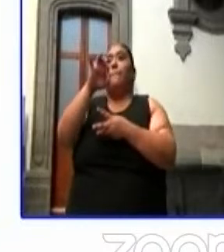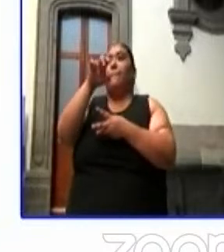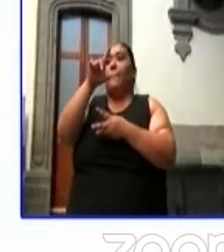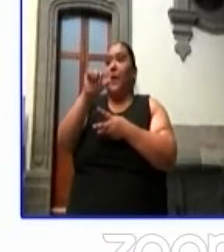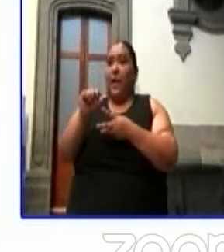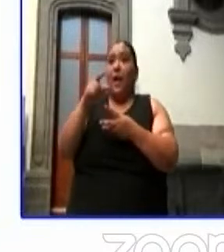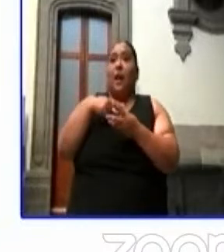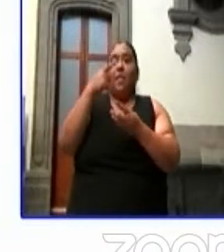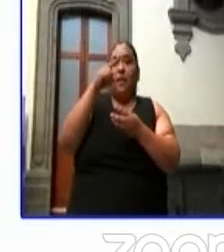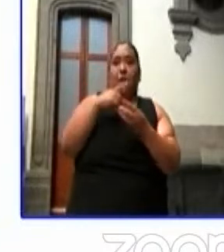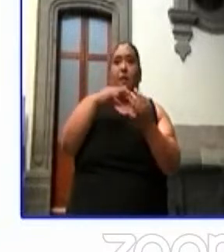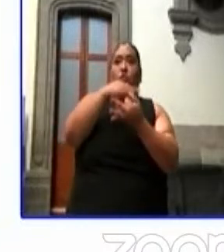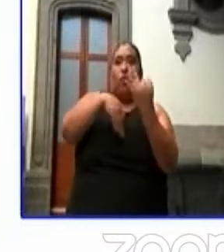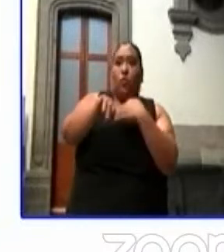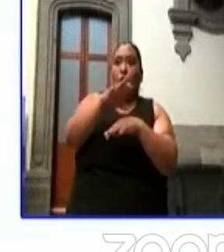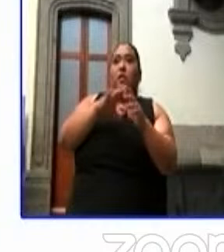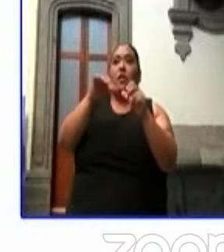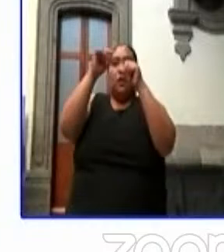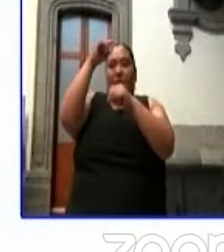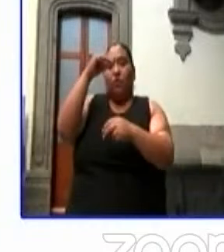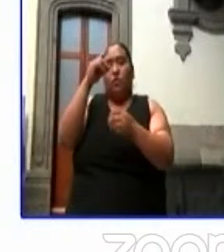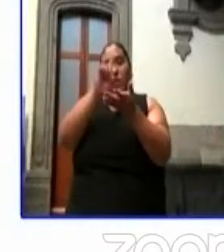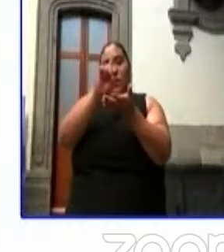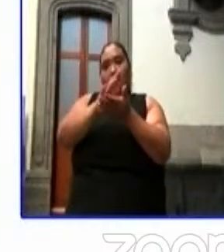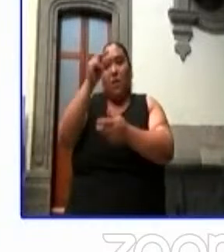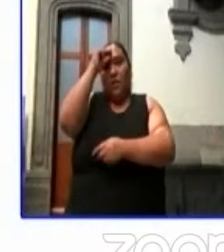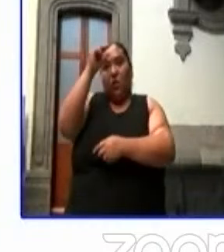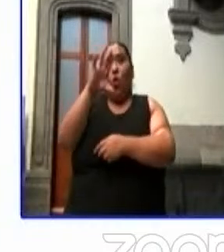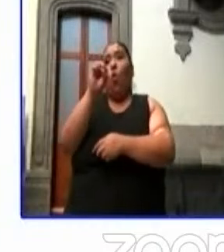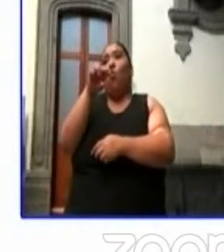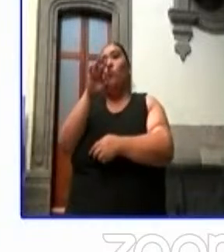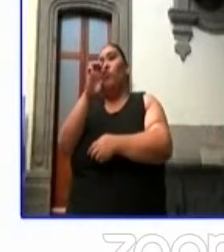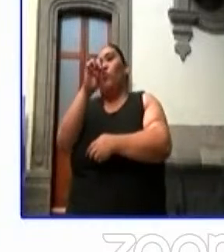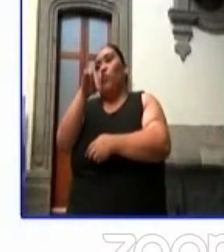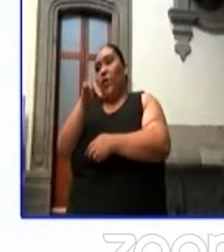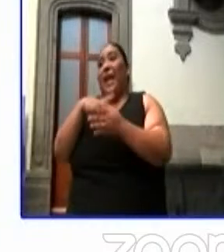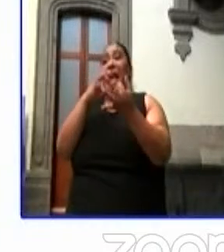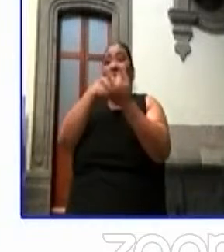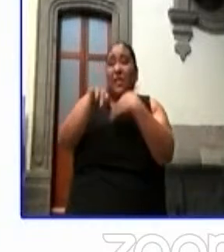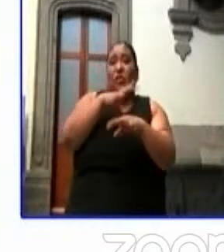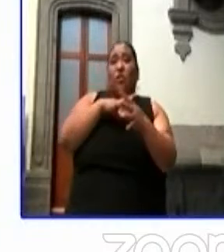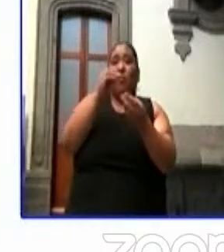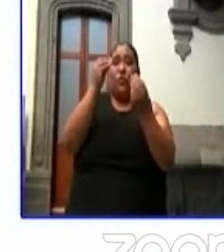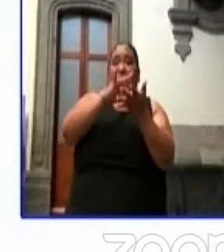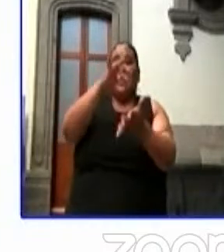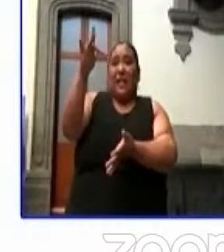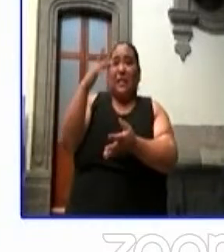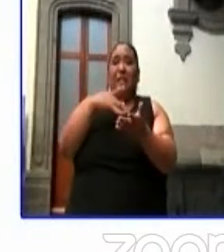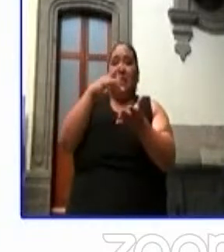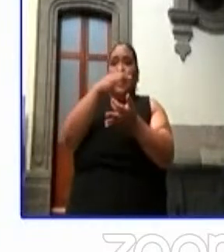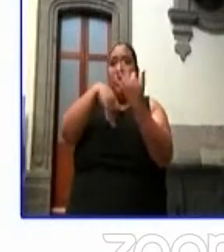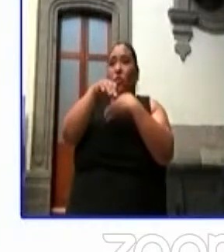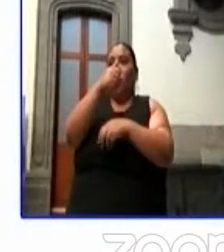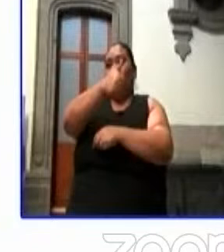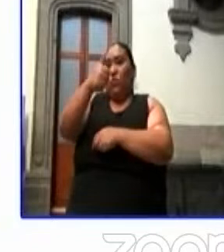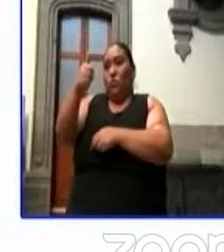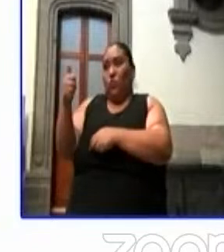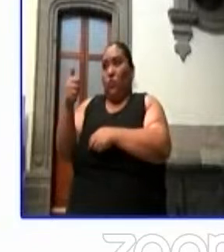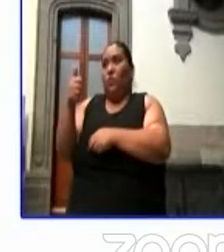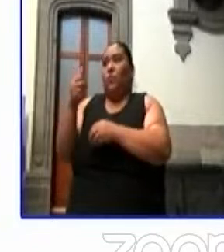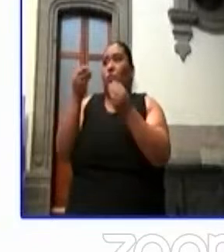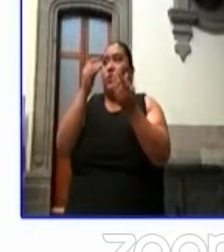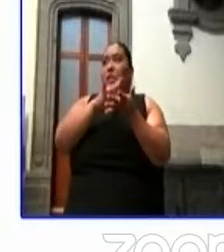la Persona con Discapacidad Intelectual, CONFEAC. Muchísimas gracias a Gaby, Ernesto y a Carmen.